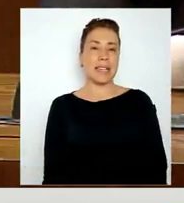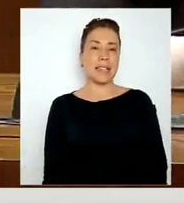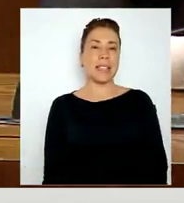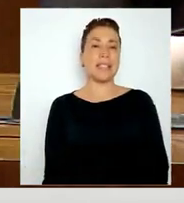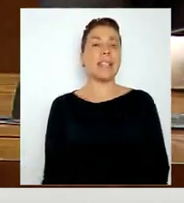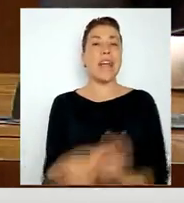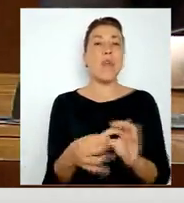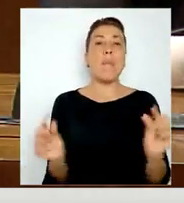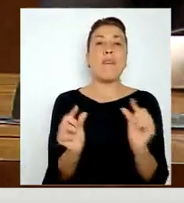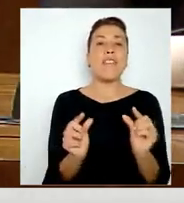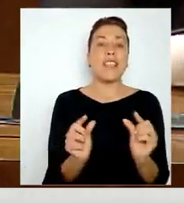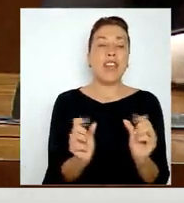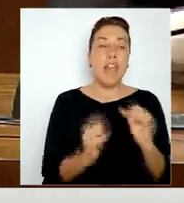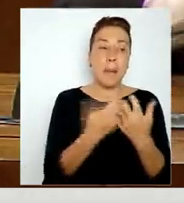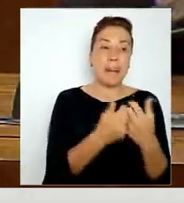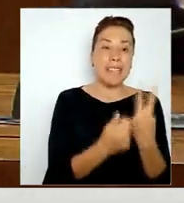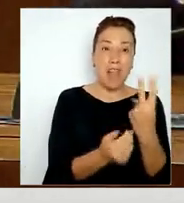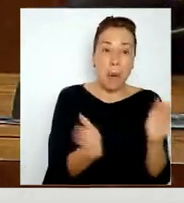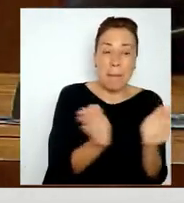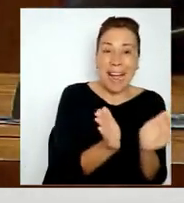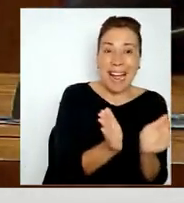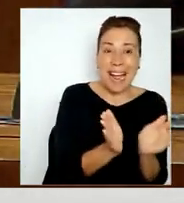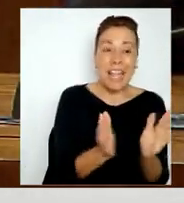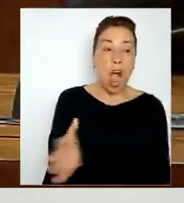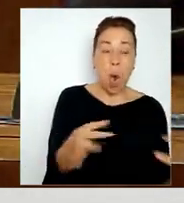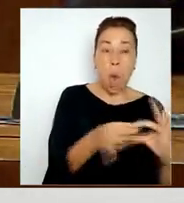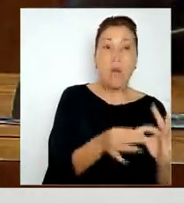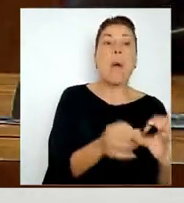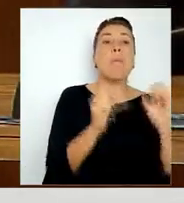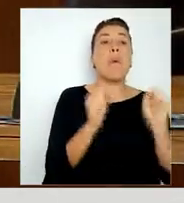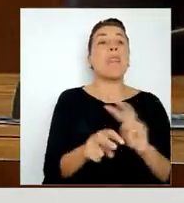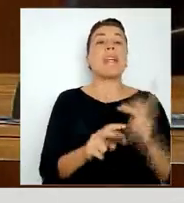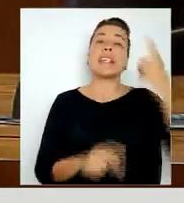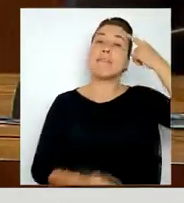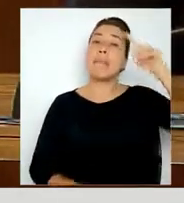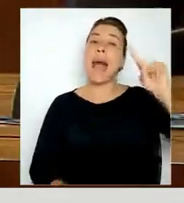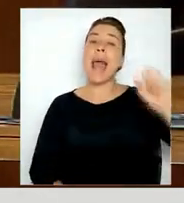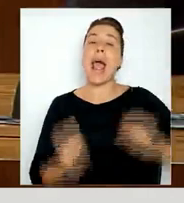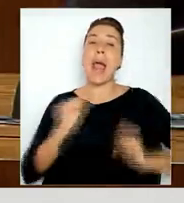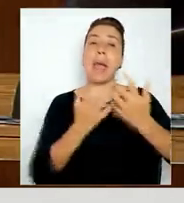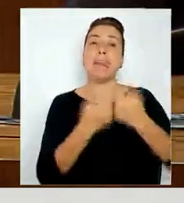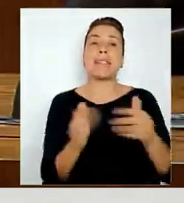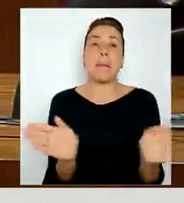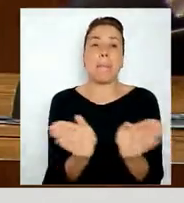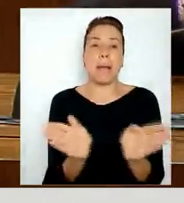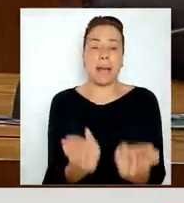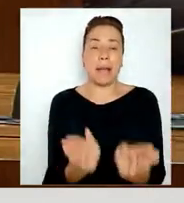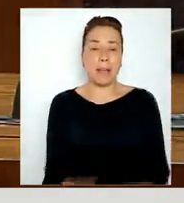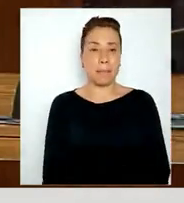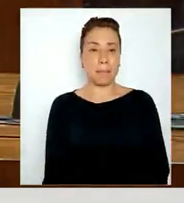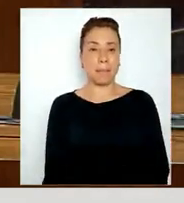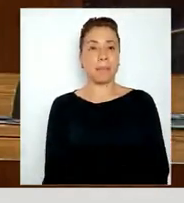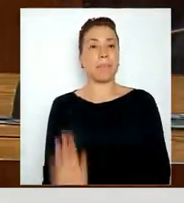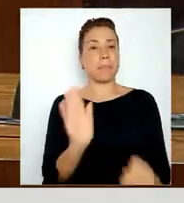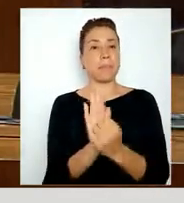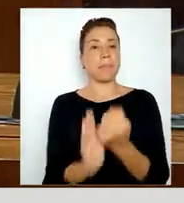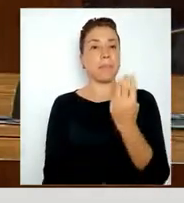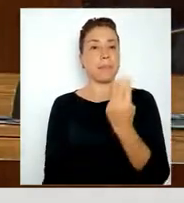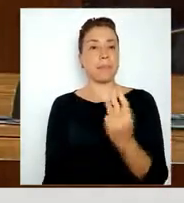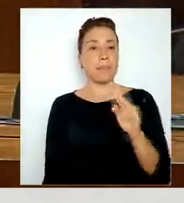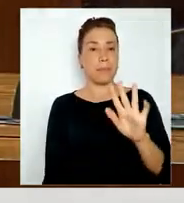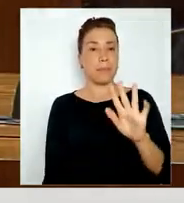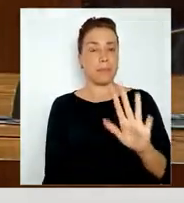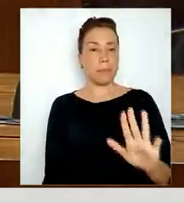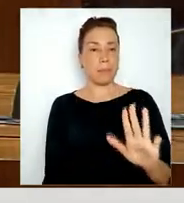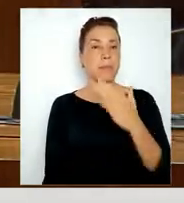se aplica solo para empresas de menor tamaño Y por último en el artículo 39 que también se mencionó respecto